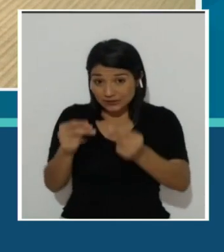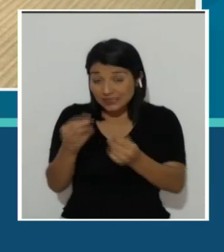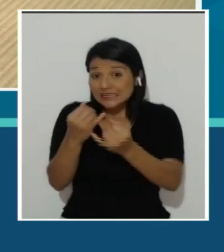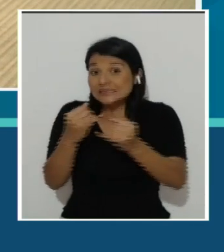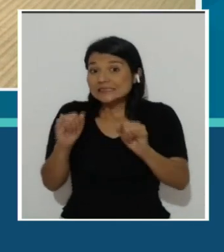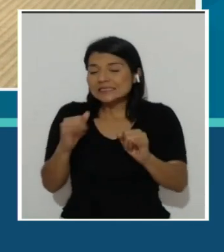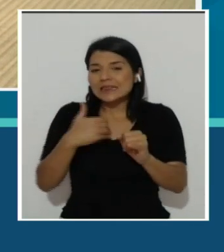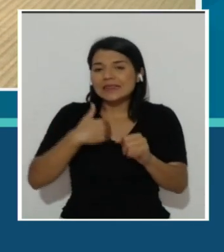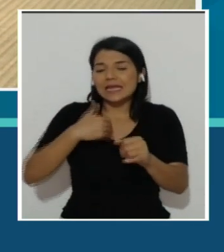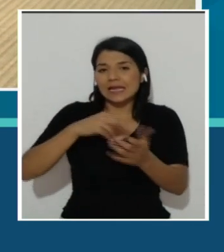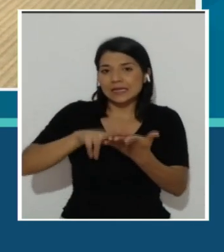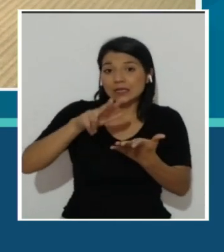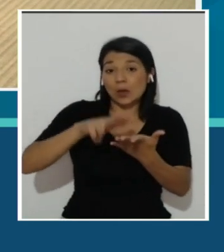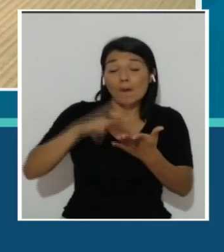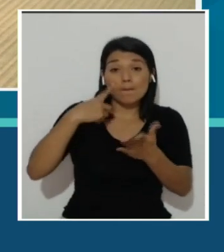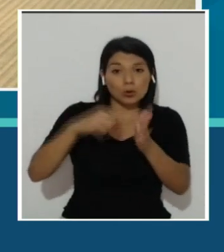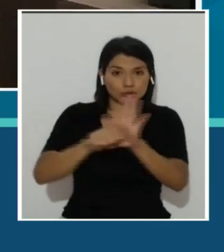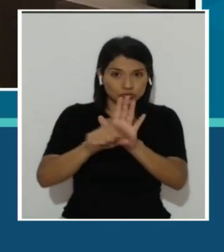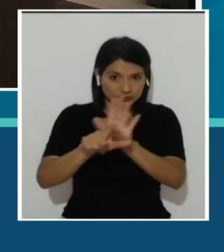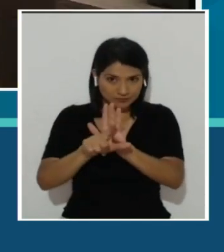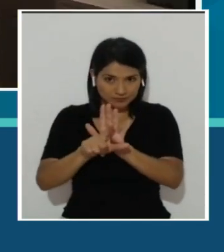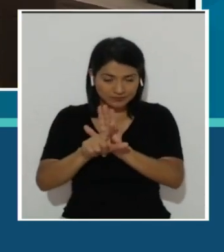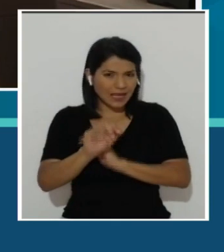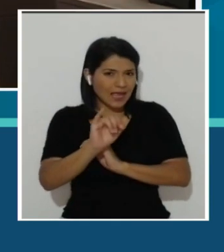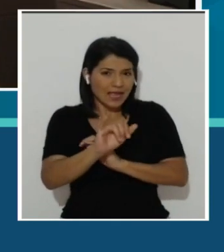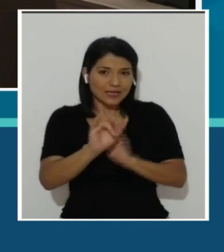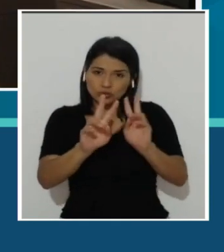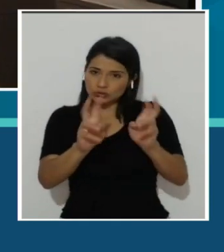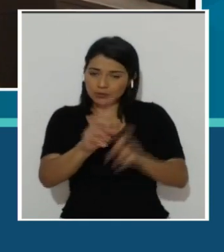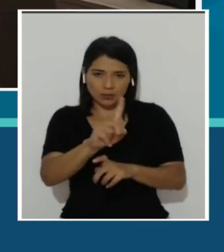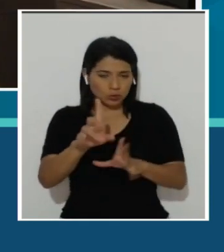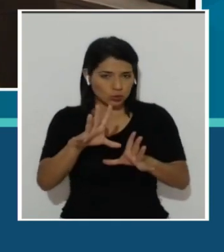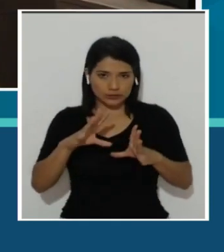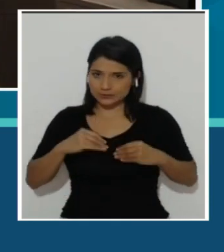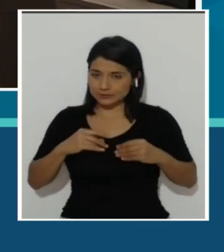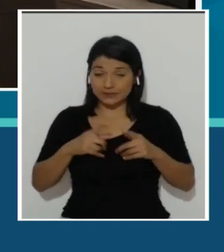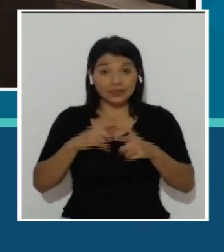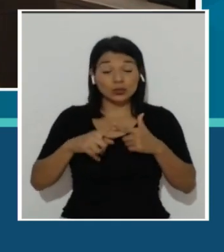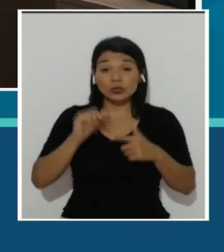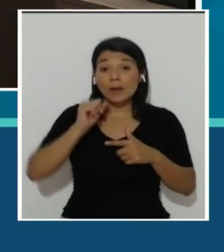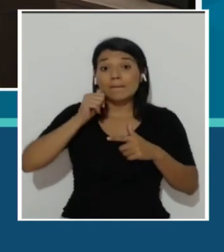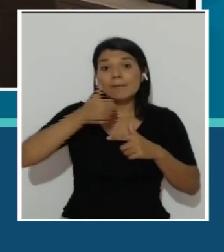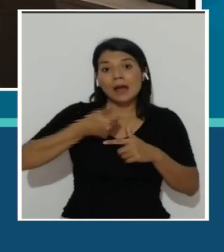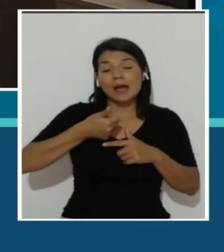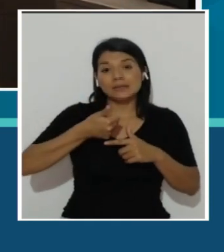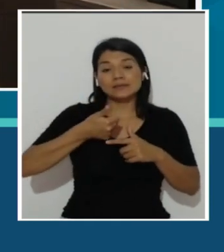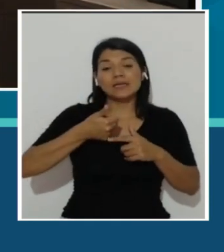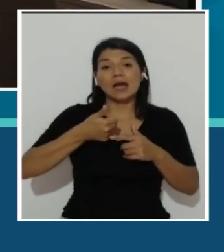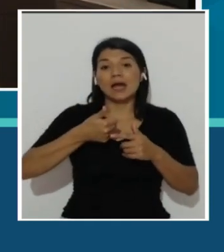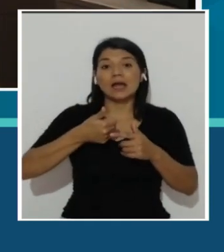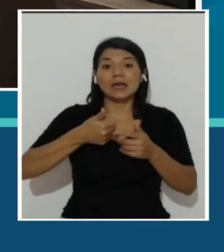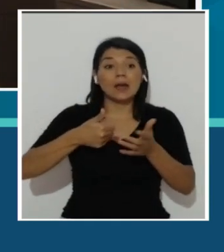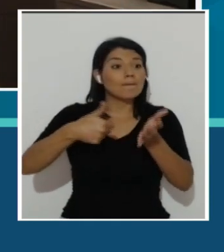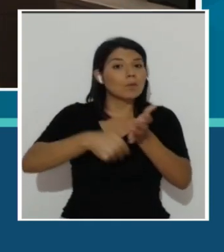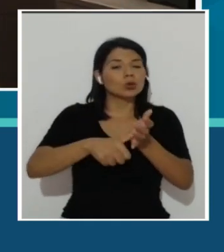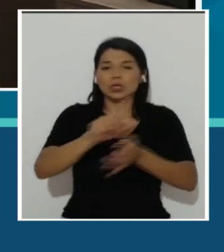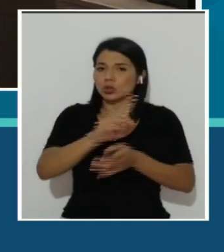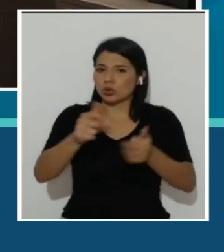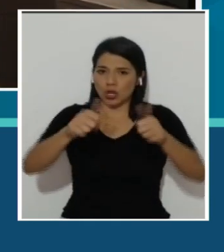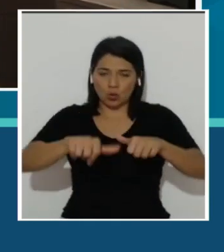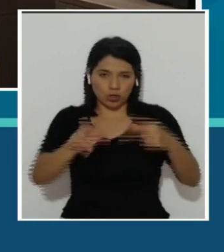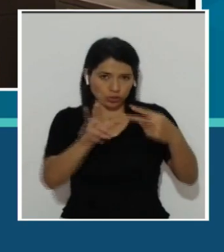Legislativa, asuntos que no pasarán, y mañana se estará votando en contra esas dos solicitudes, pero al final 71.000